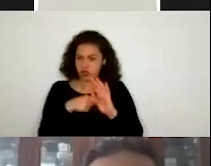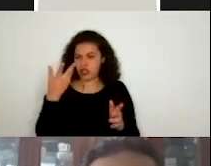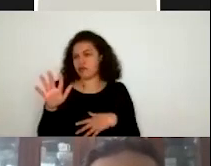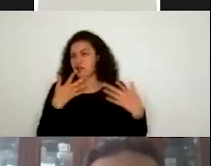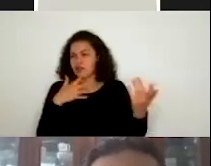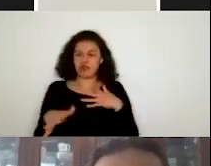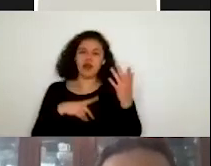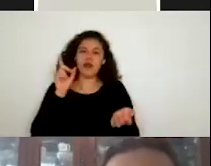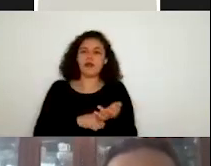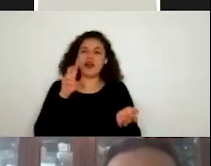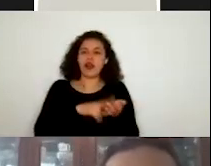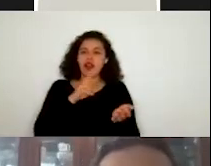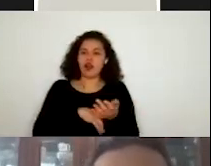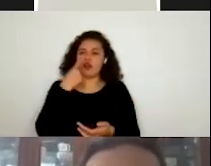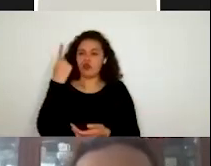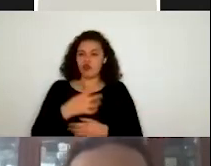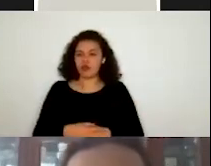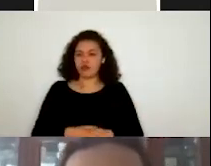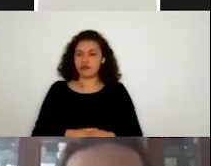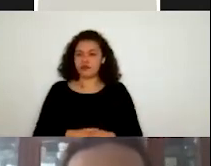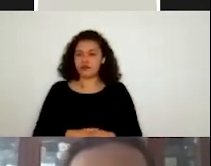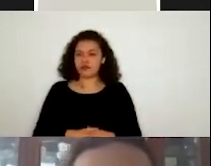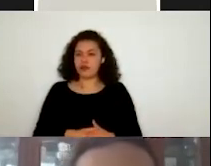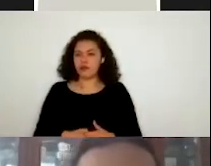el valor de 1.